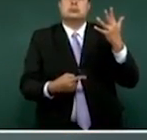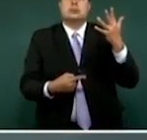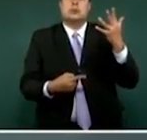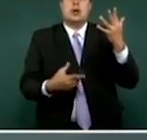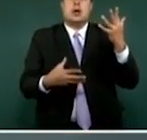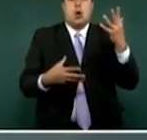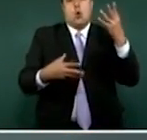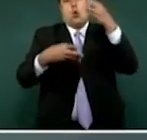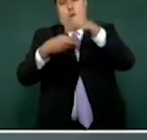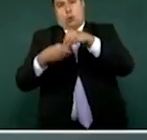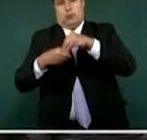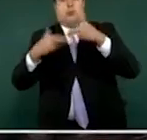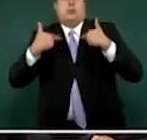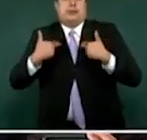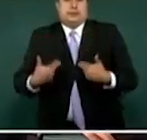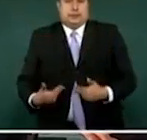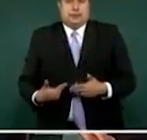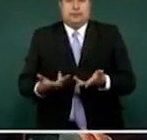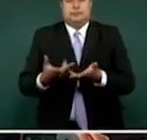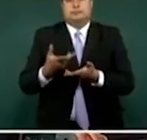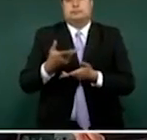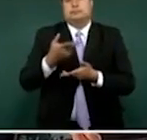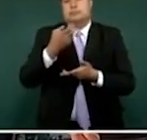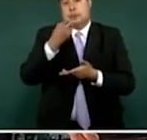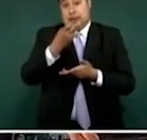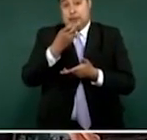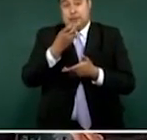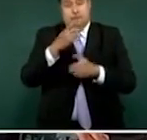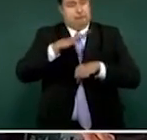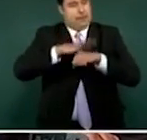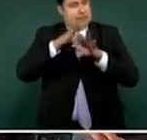Pero consideramos que lo principal